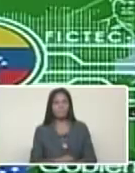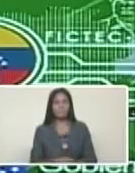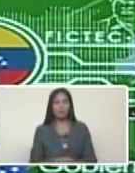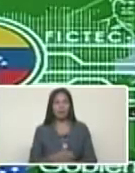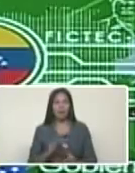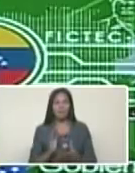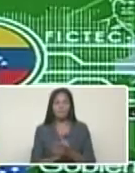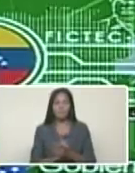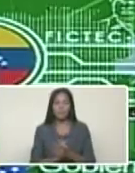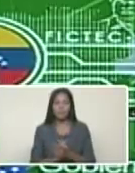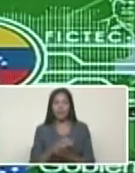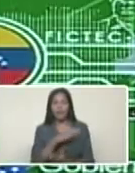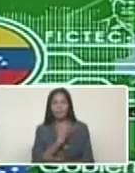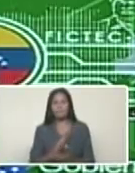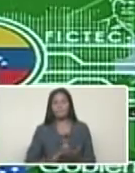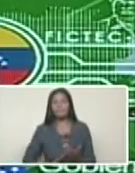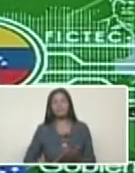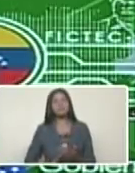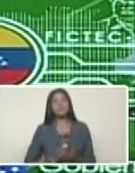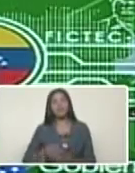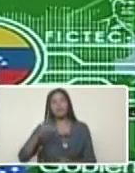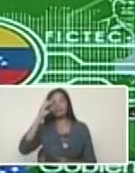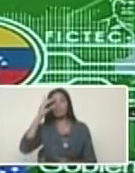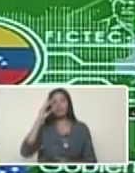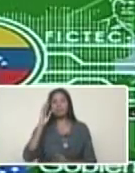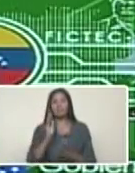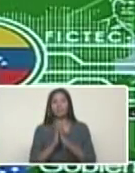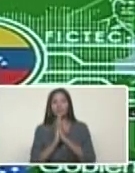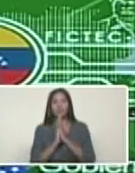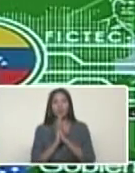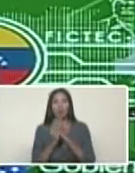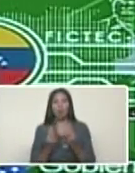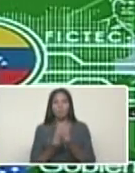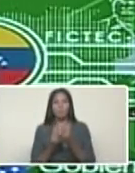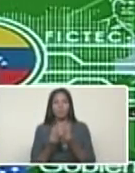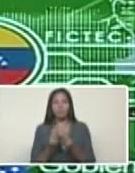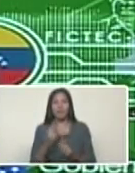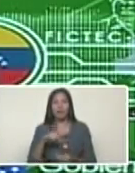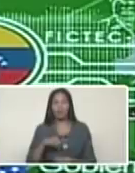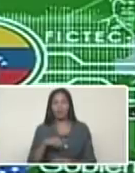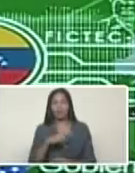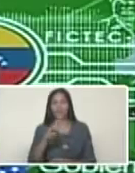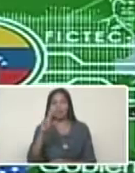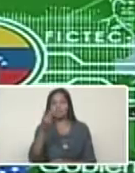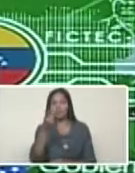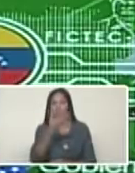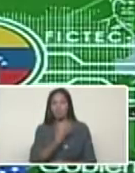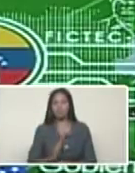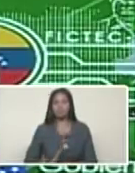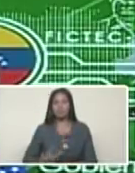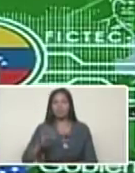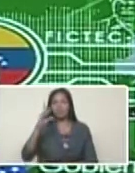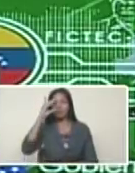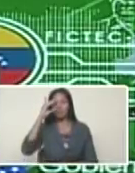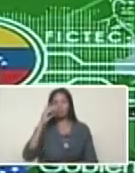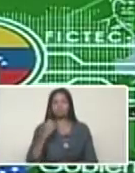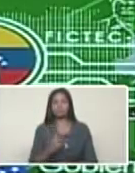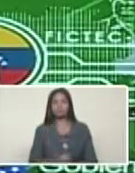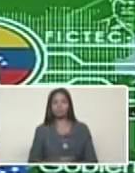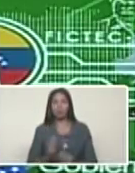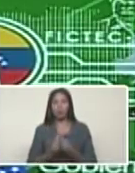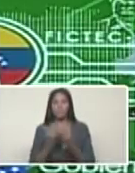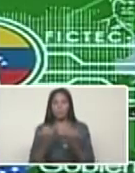compañera vicepresidenta ejecutiva Delcy Rodríguez, por aquí nos acompaña la vicepresidenta ejecutiva, compañera Delcy